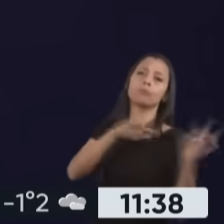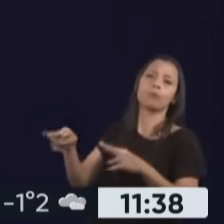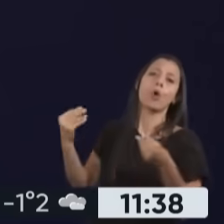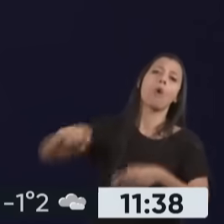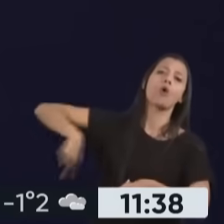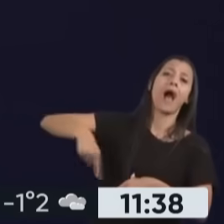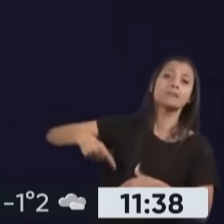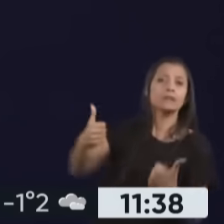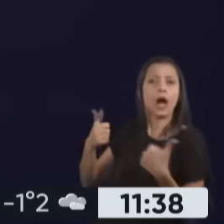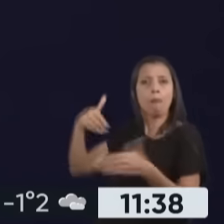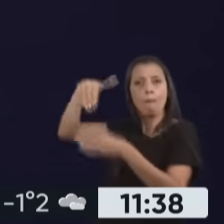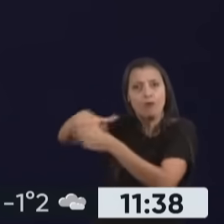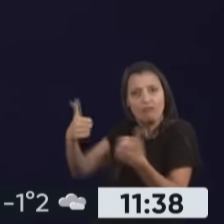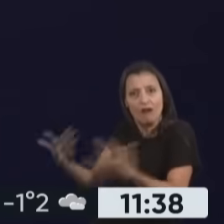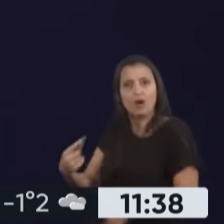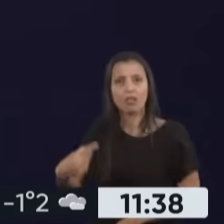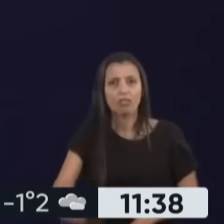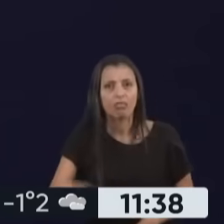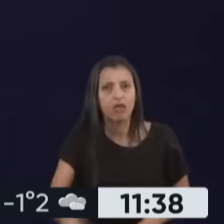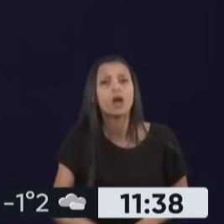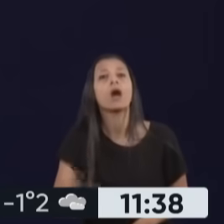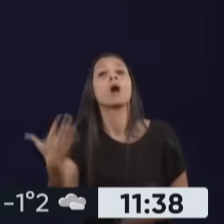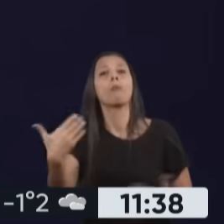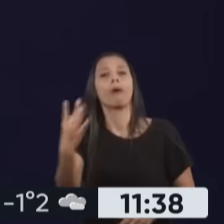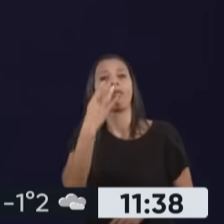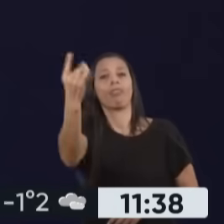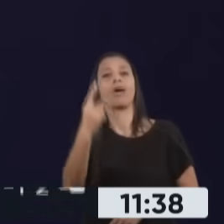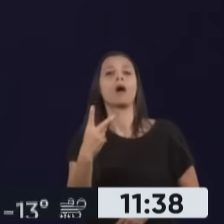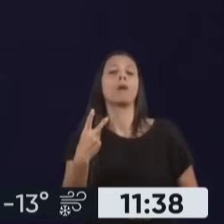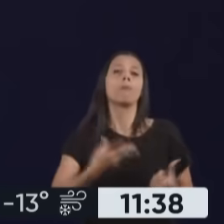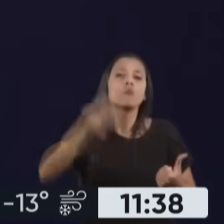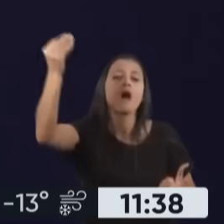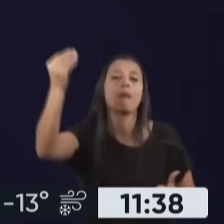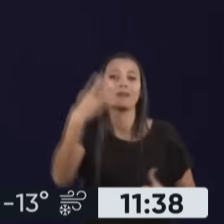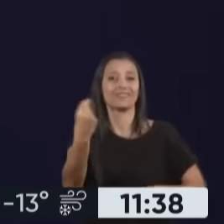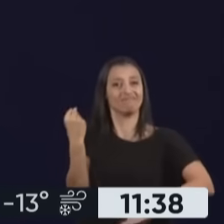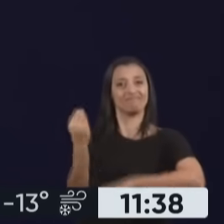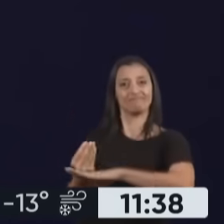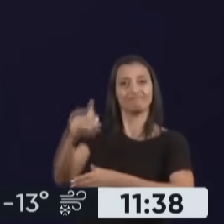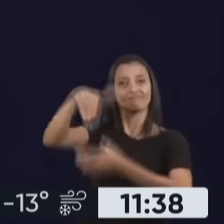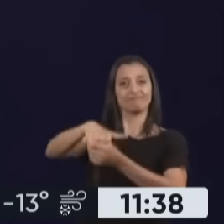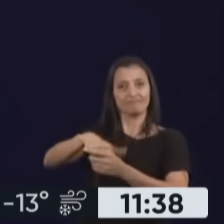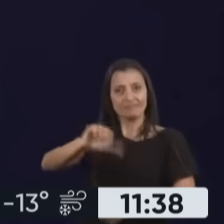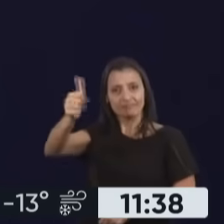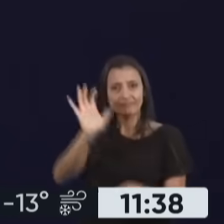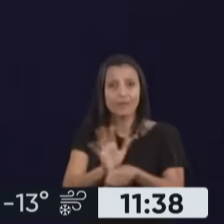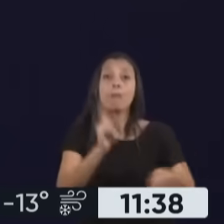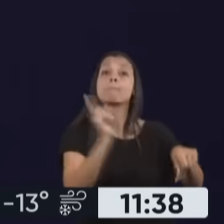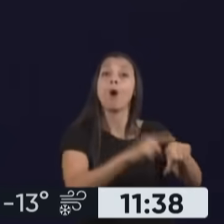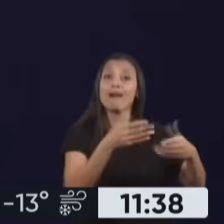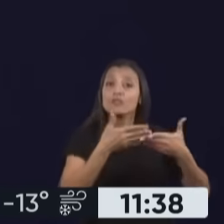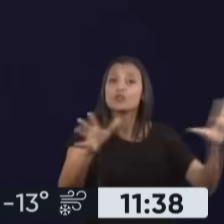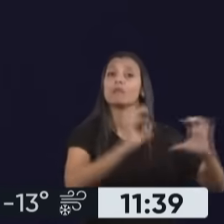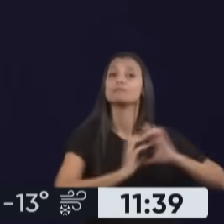casta política votó a favor de poder ser reelegidos indefinidamente. Cuando abrió el primer periodo de sesiones